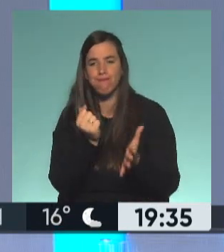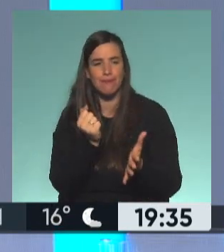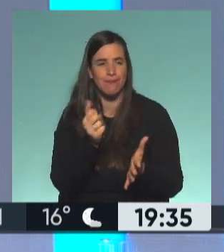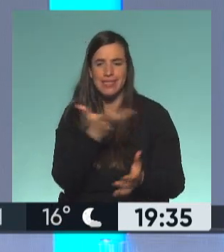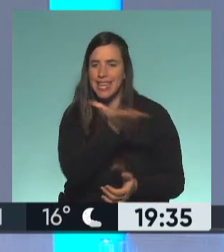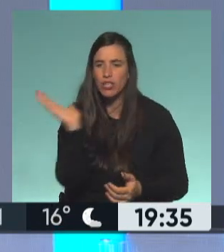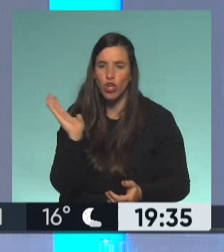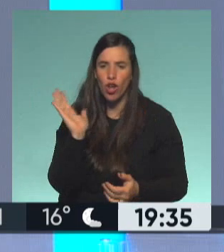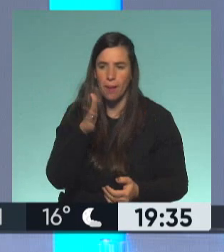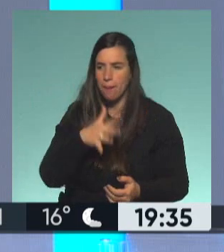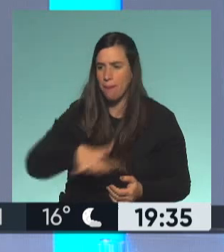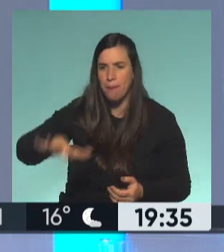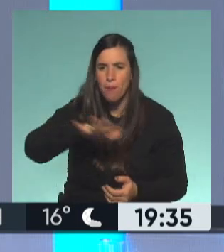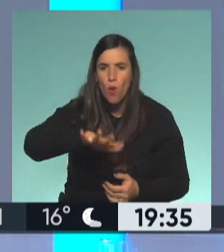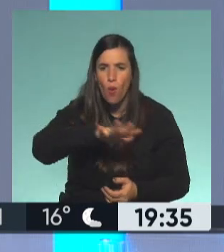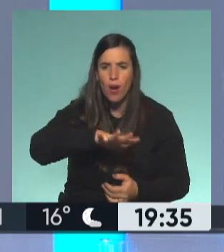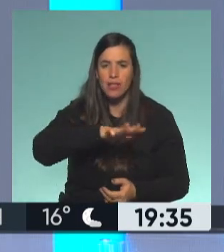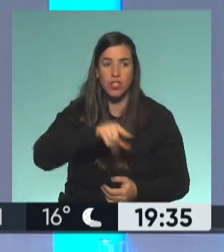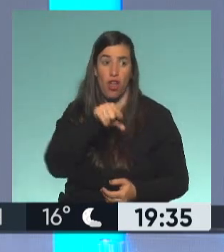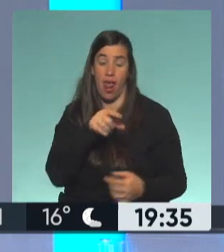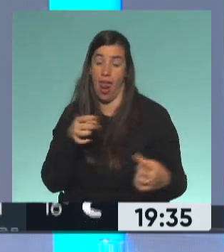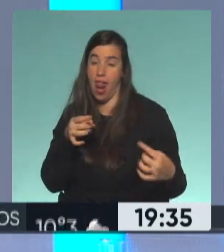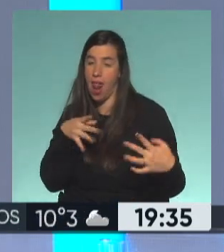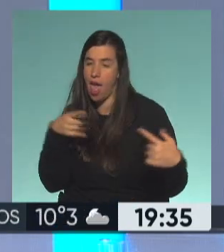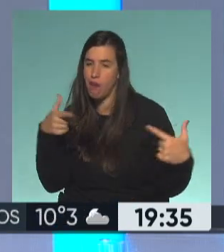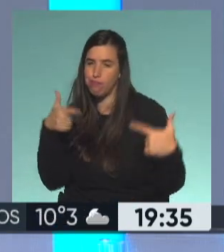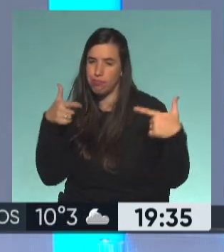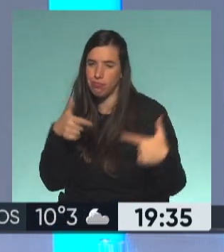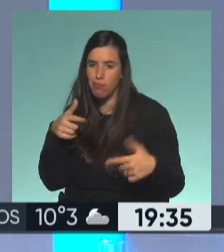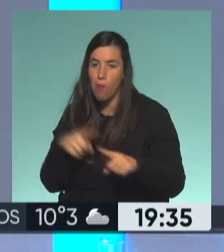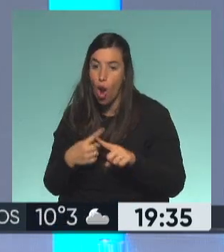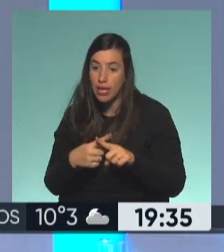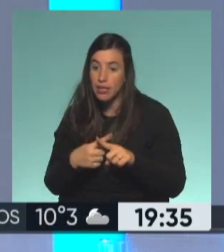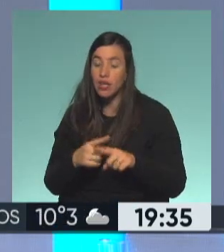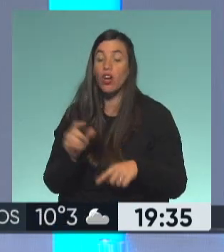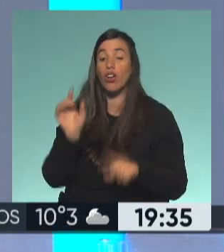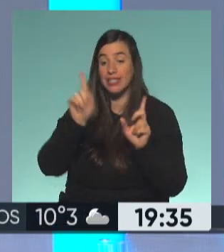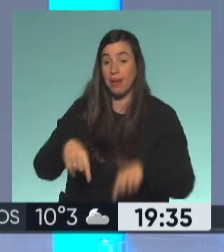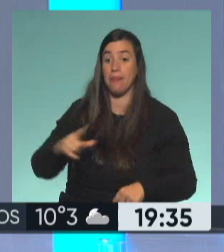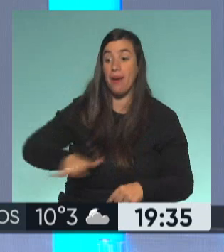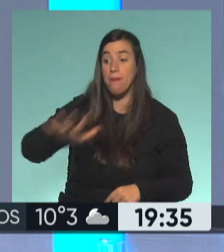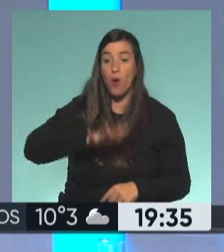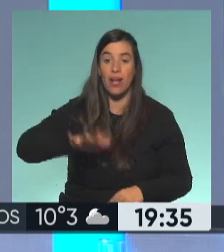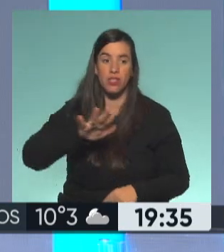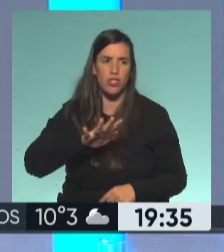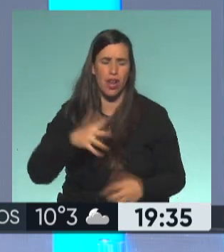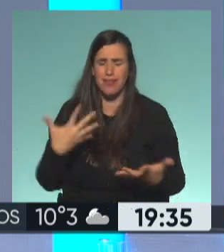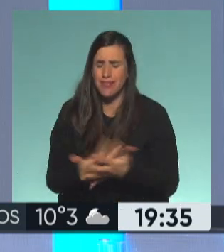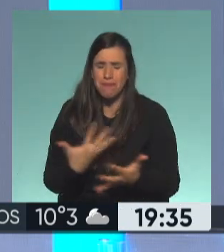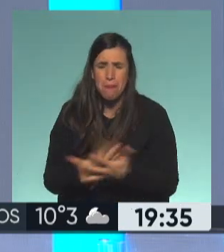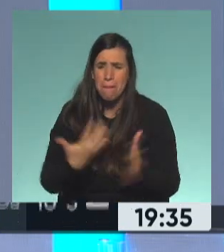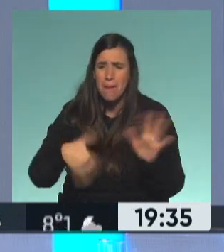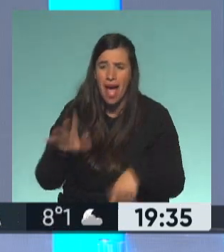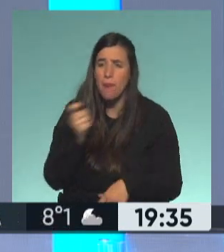y generalmente no solo del enemigo político, que también aparece, pero sobre todo de poblaciones que son las que más sufren, ¿sí? Los